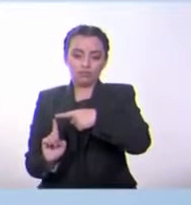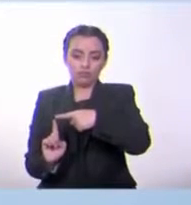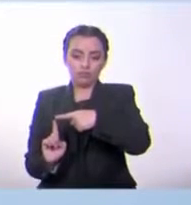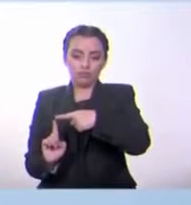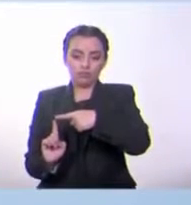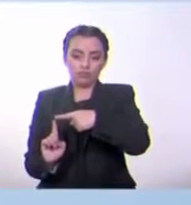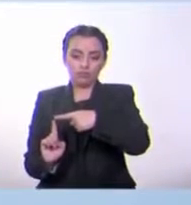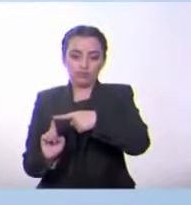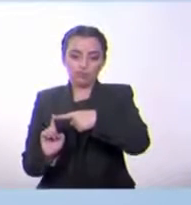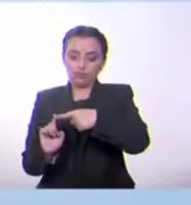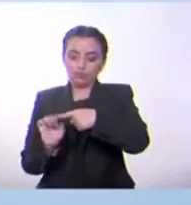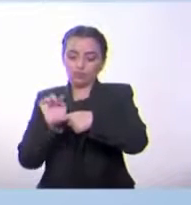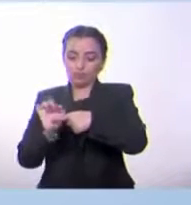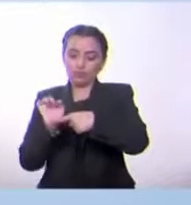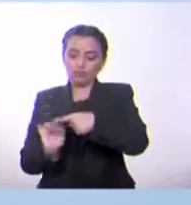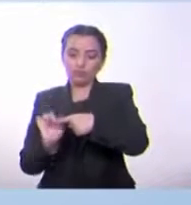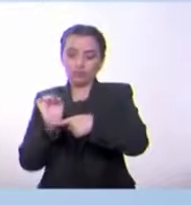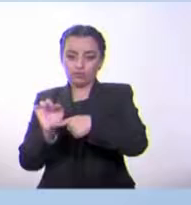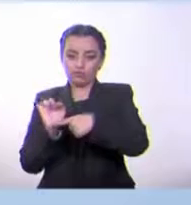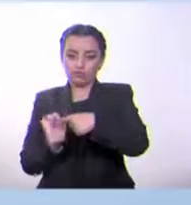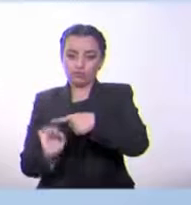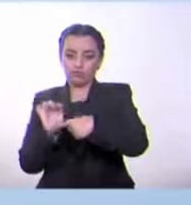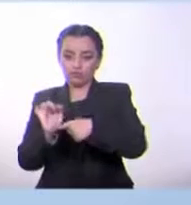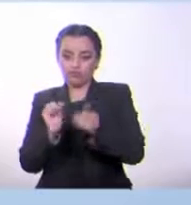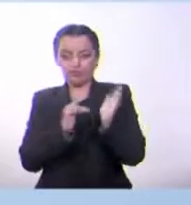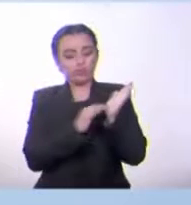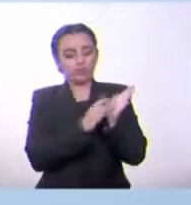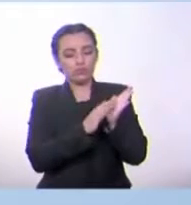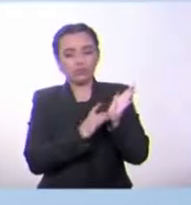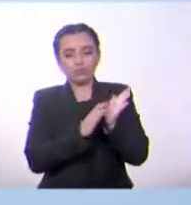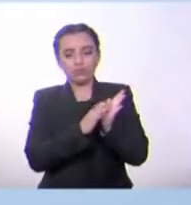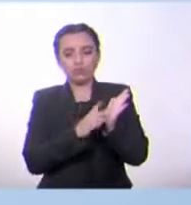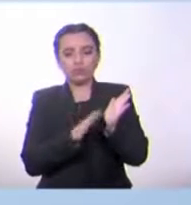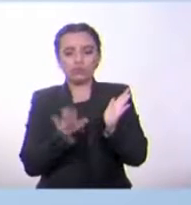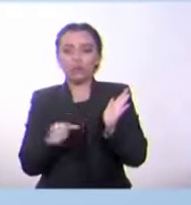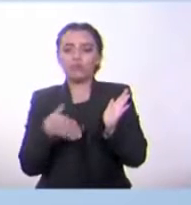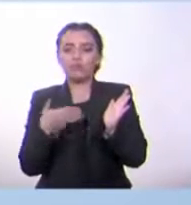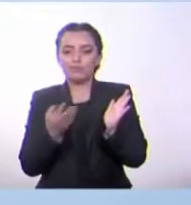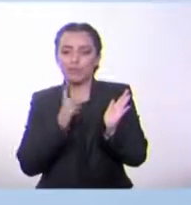Y los moles de agua son igual